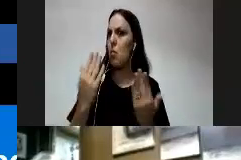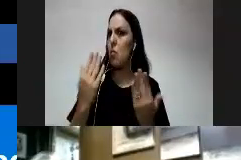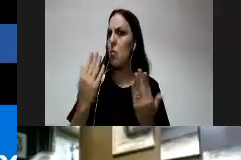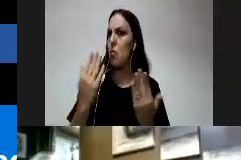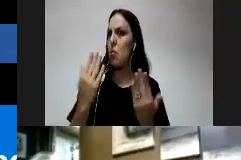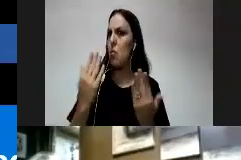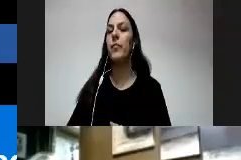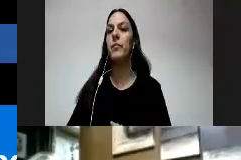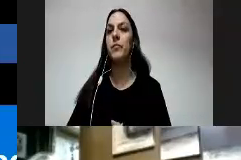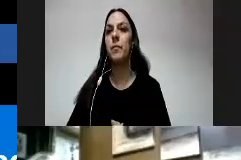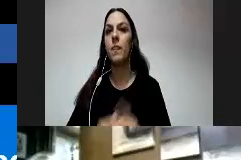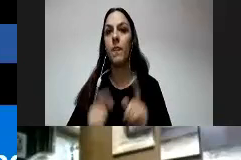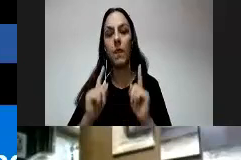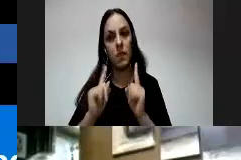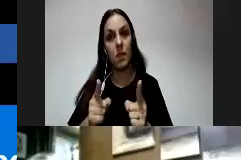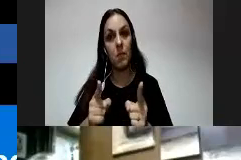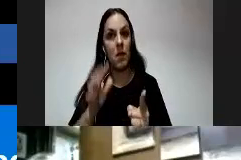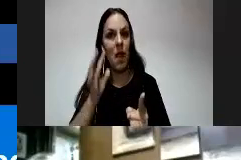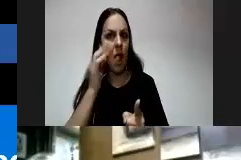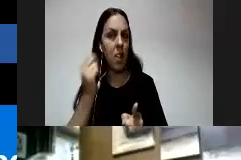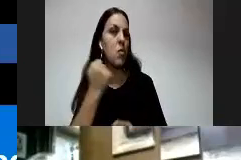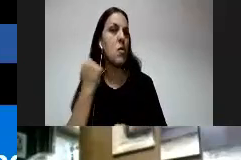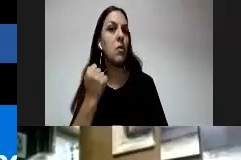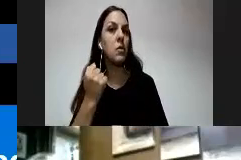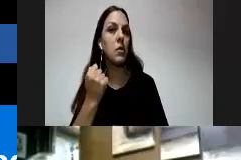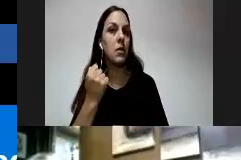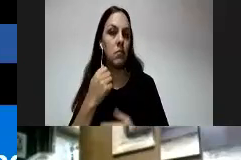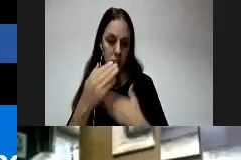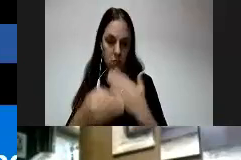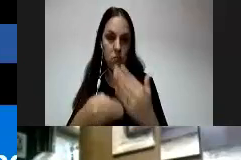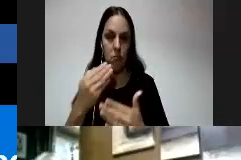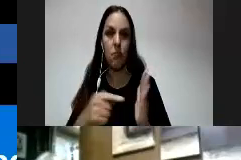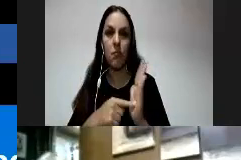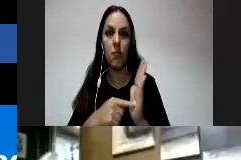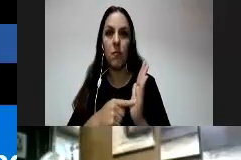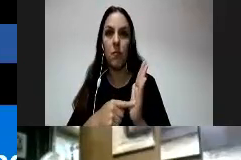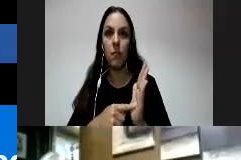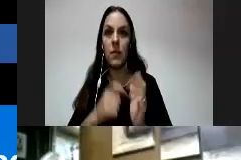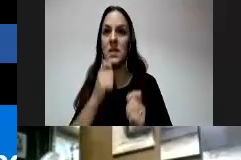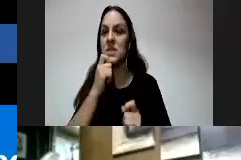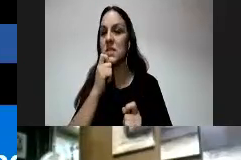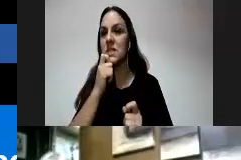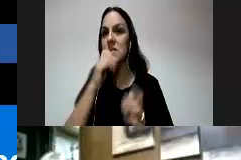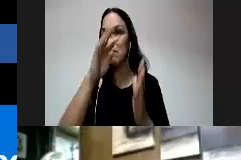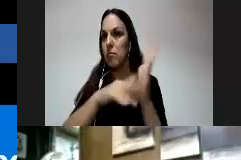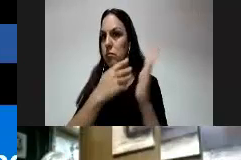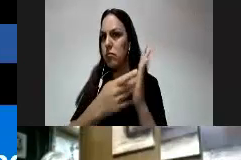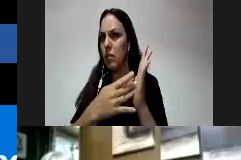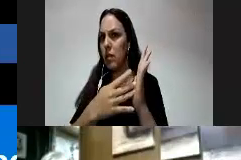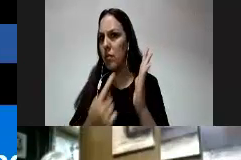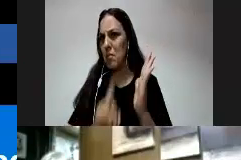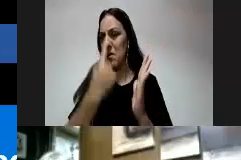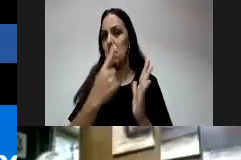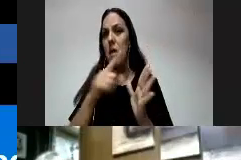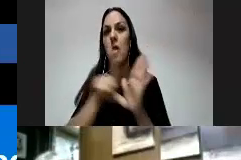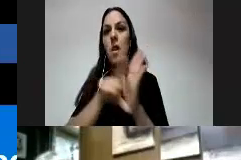Cabe señalar, continuamos con el relato, cabe señalar que si bien el texto original de la ley